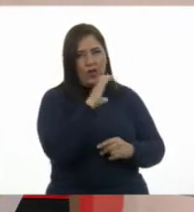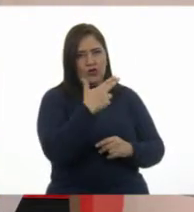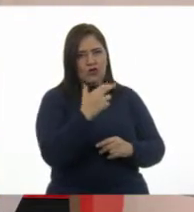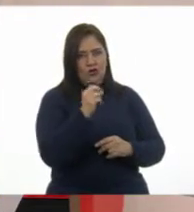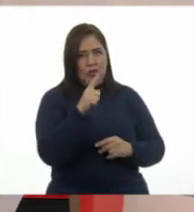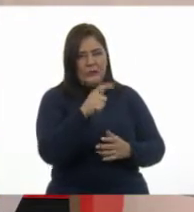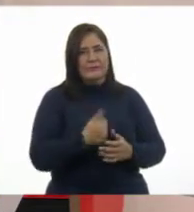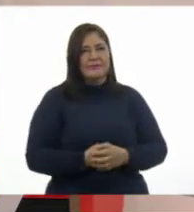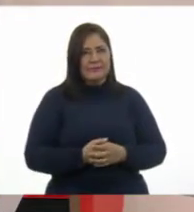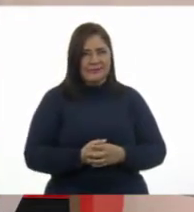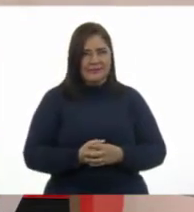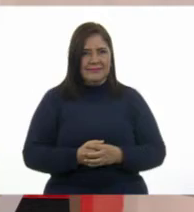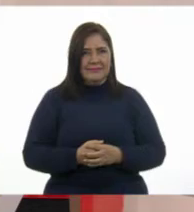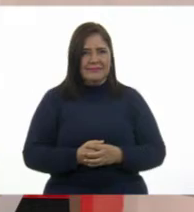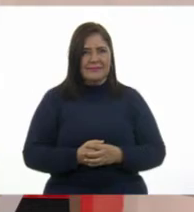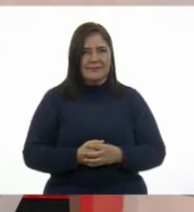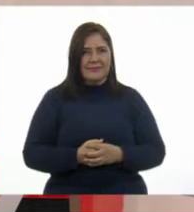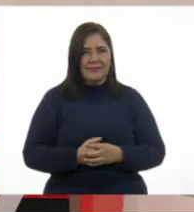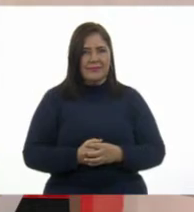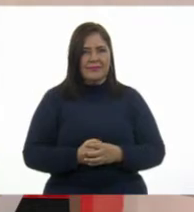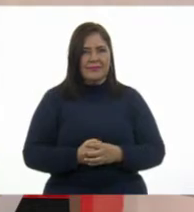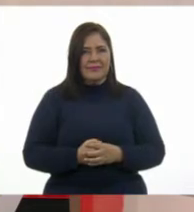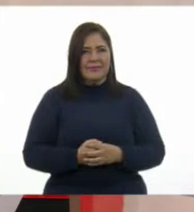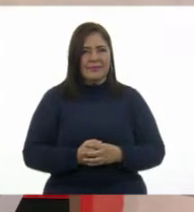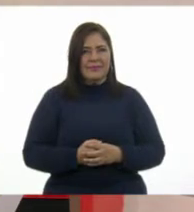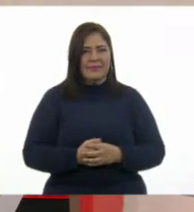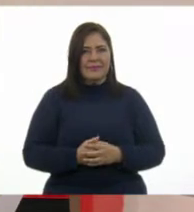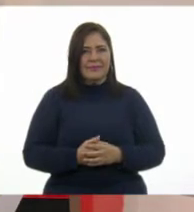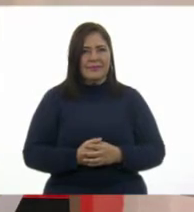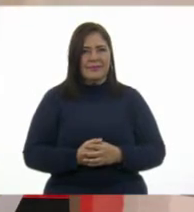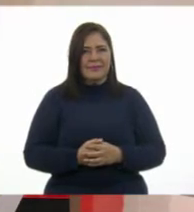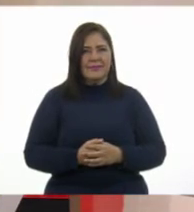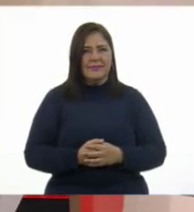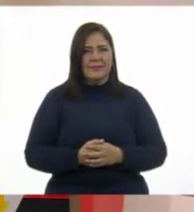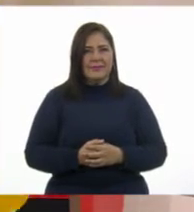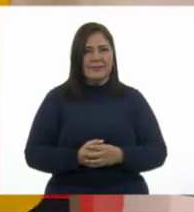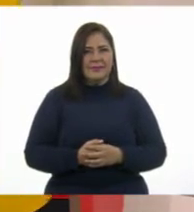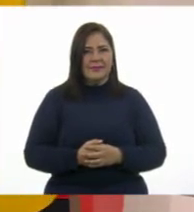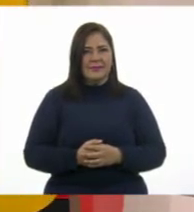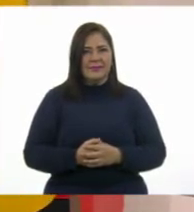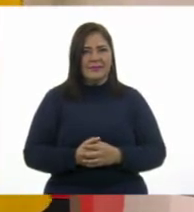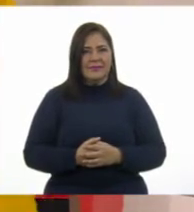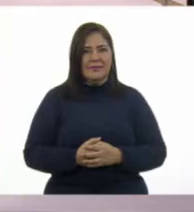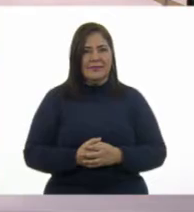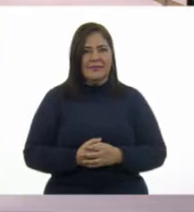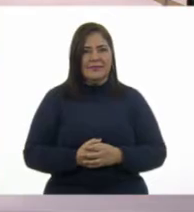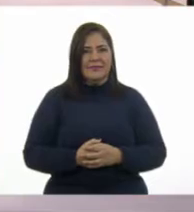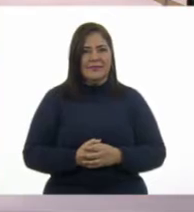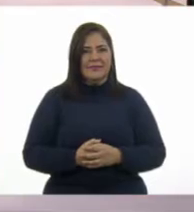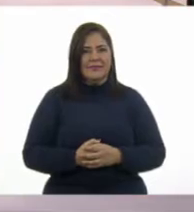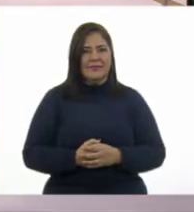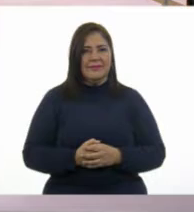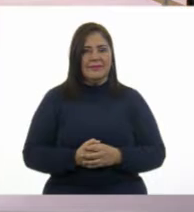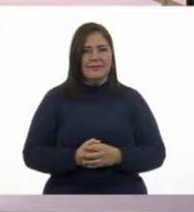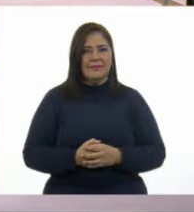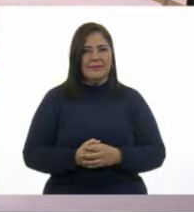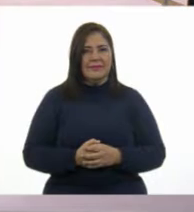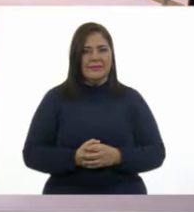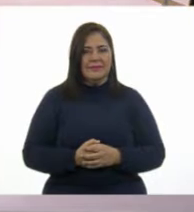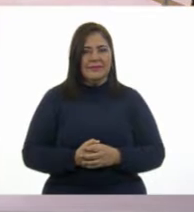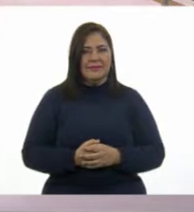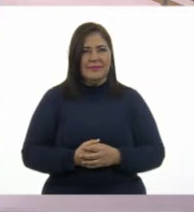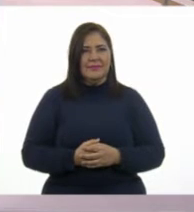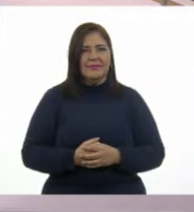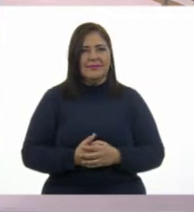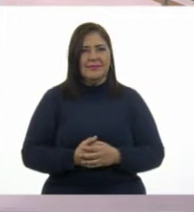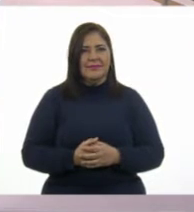tab mele y li yechel, come golech y su chuk y caba y li yopo che, y coch